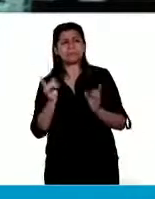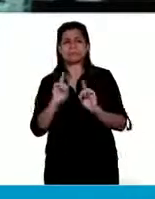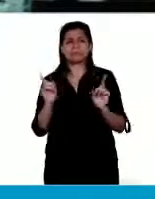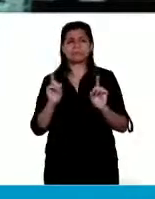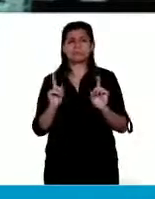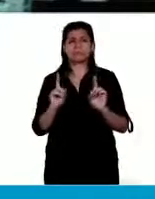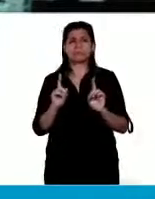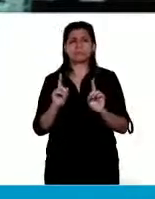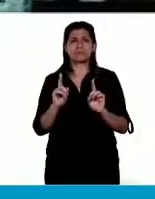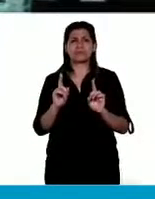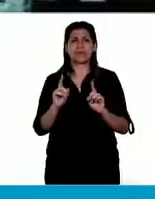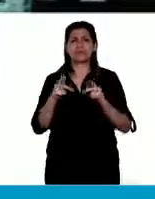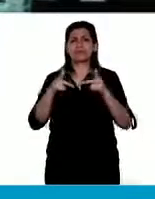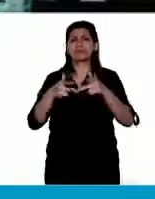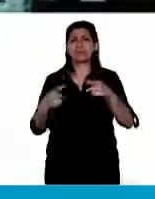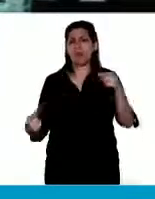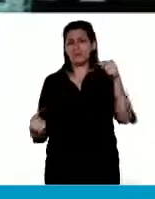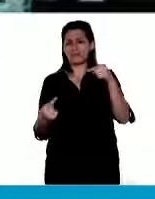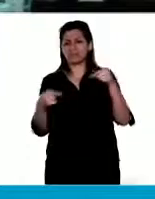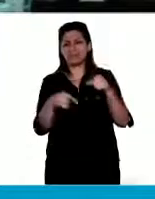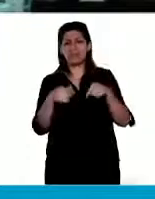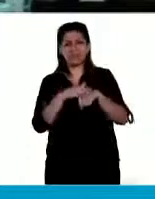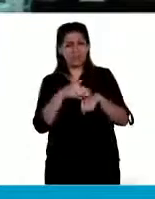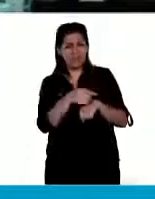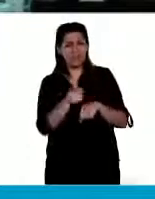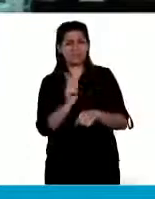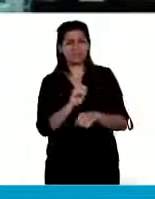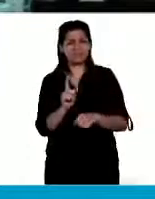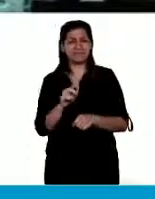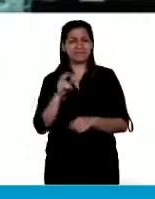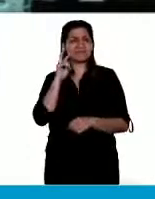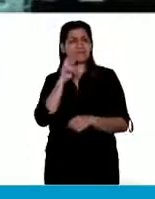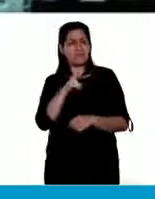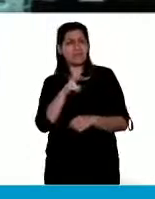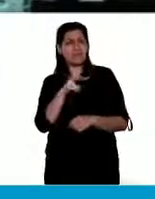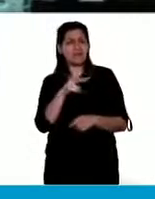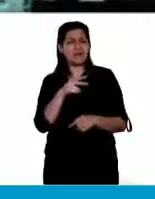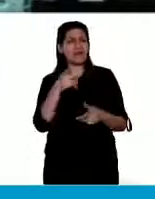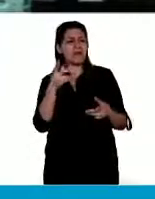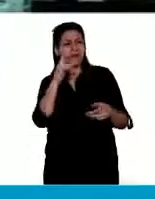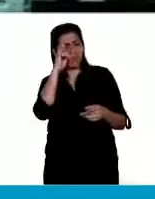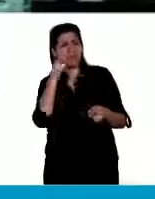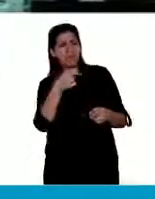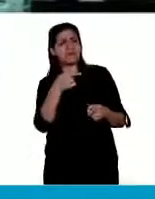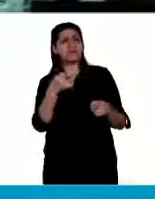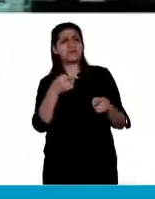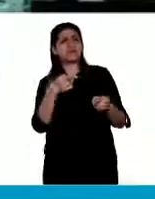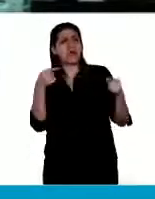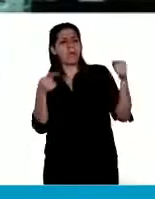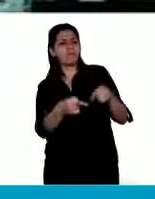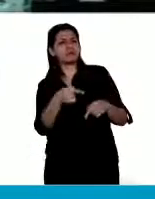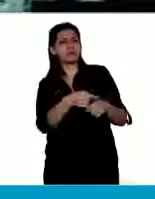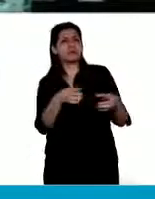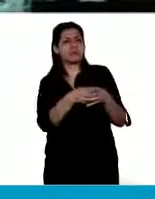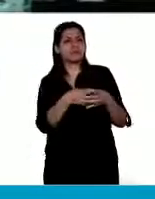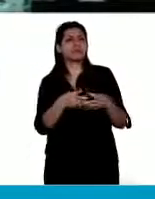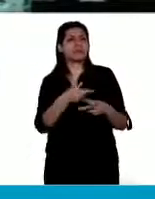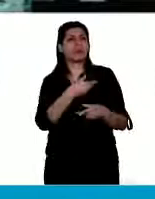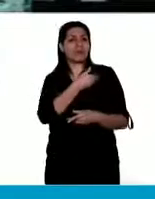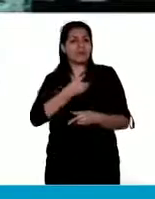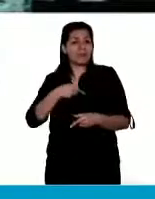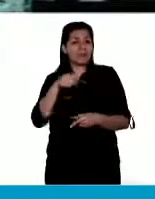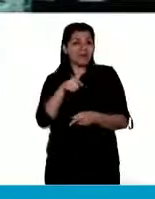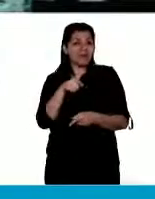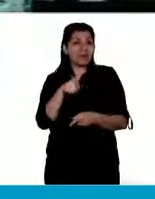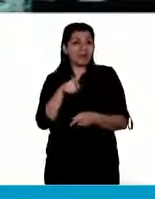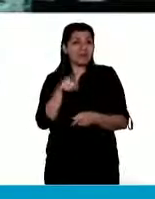oposición. Yo veo un oficialismo buscando permanentemente excusas en la oposición. Y el problema es un gobierno